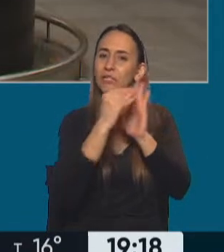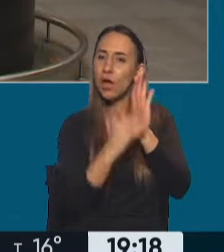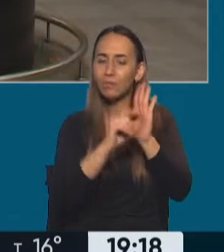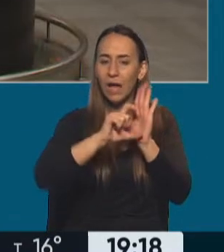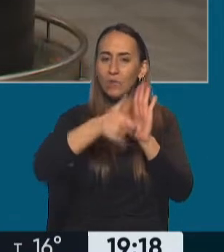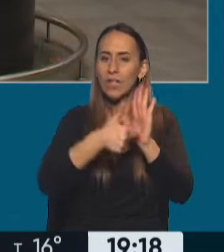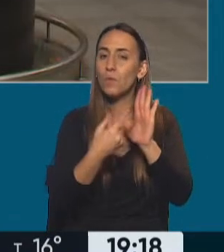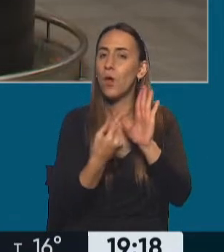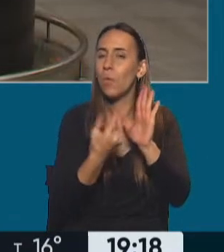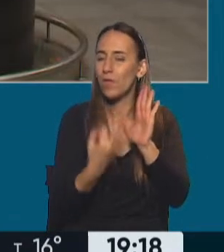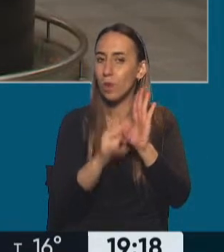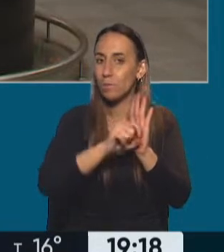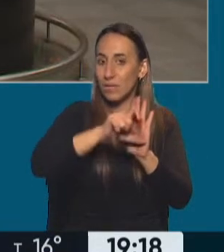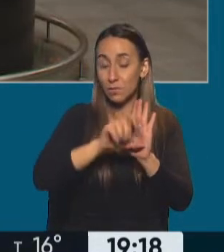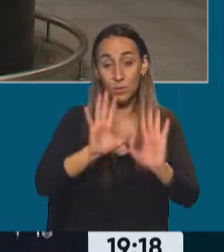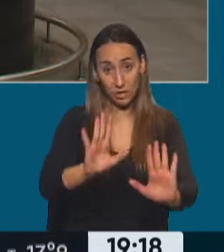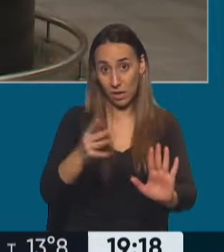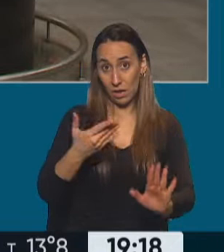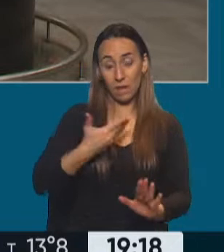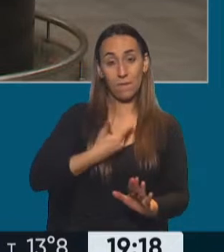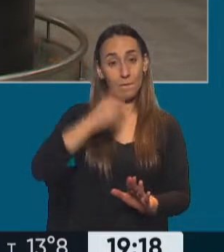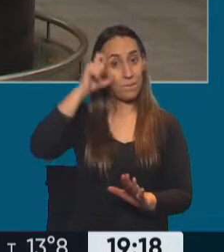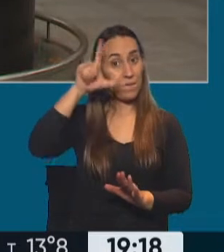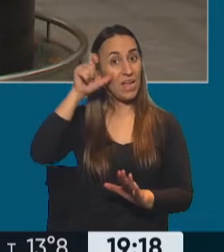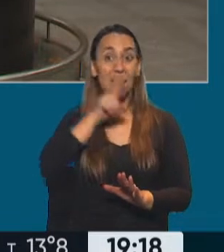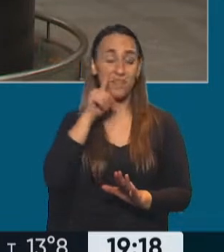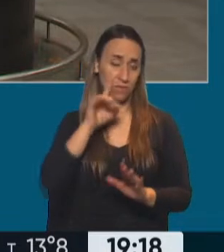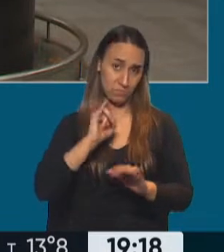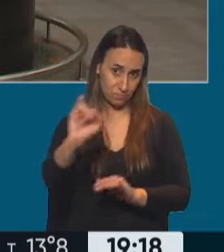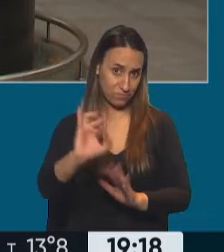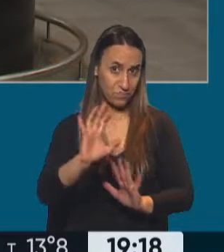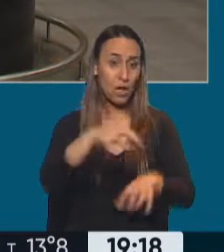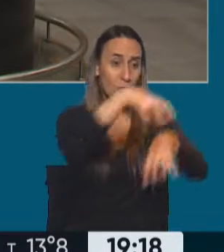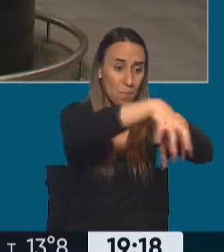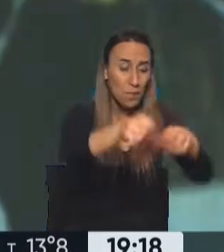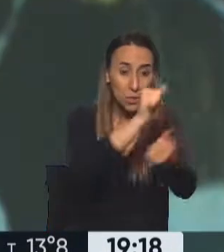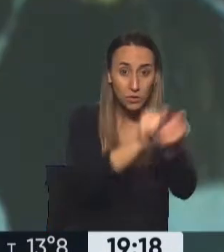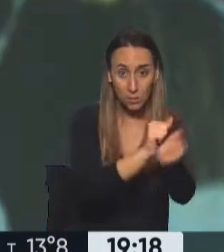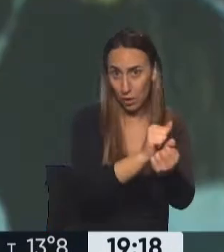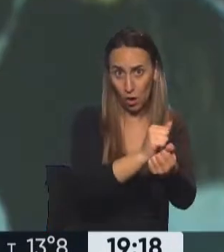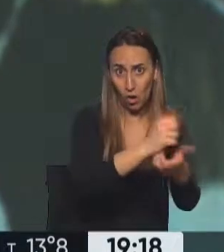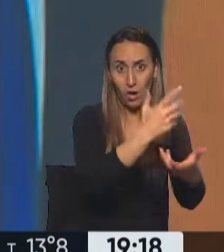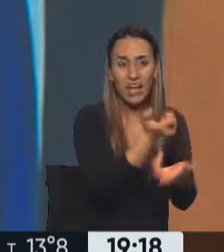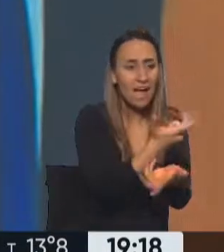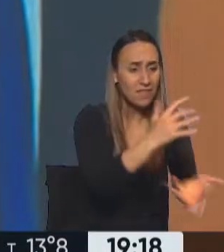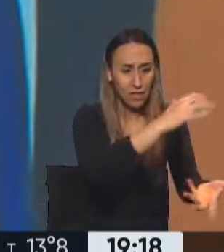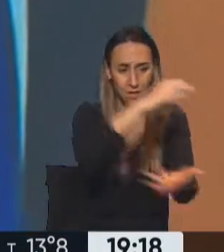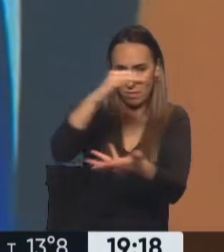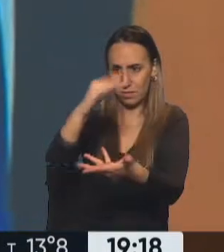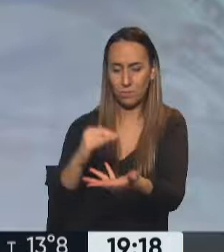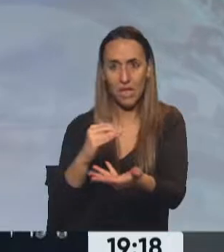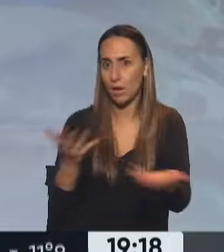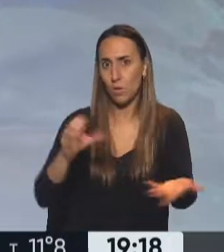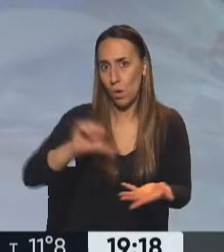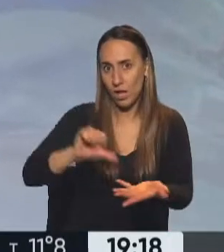esta parte, Cereti, sí, viene denunciando que los proveedores no están entregando el stock suficiente, ¿sí?, de los productos que están dentro de